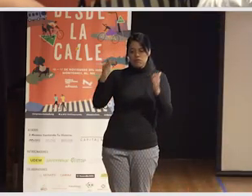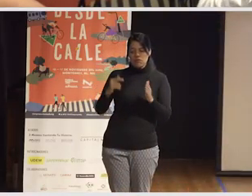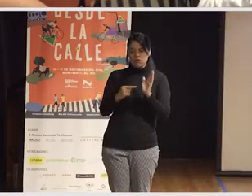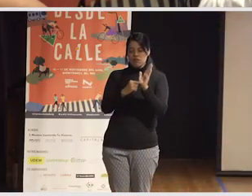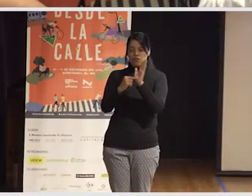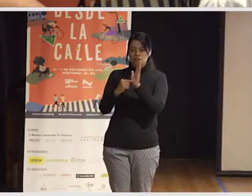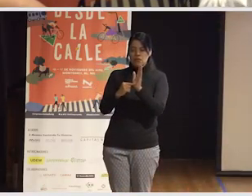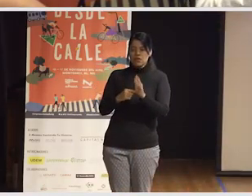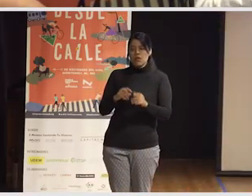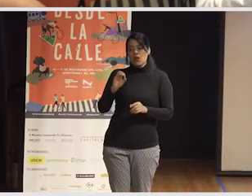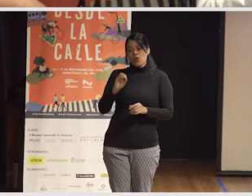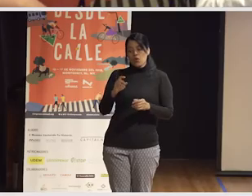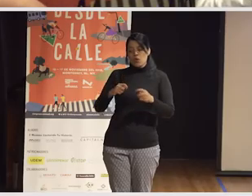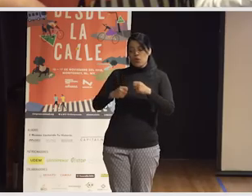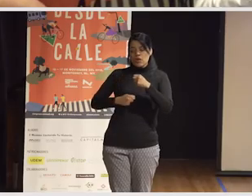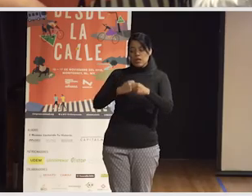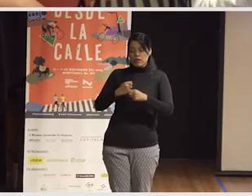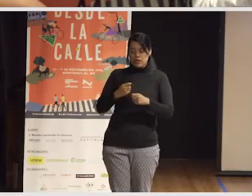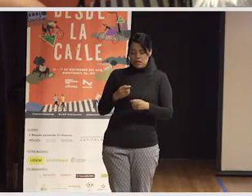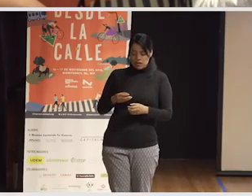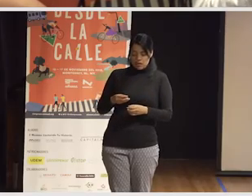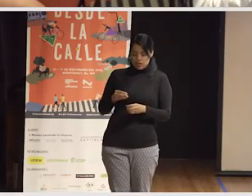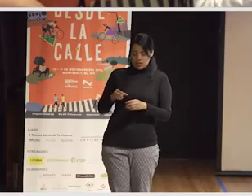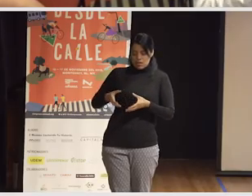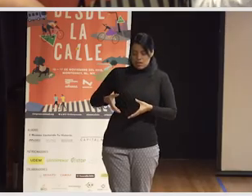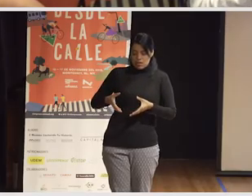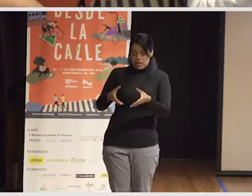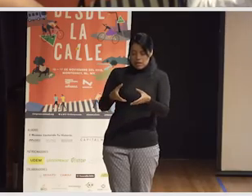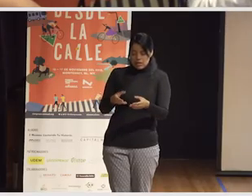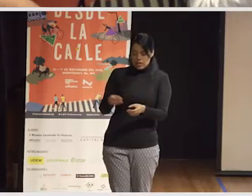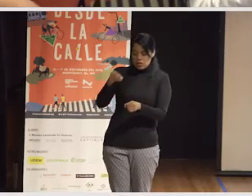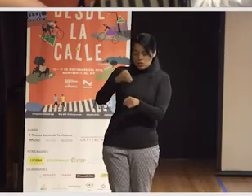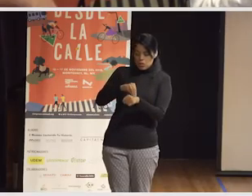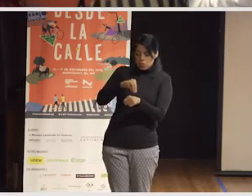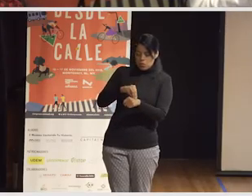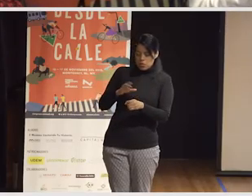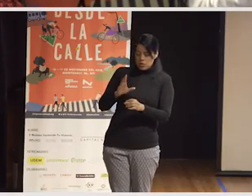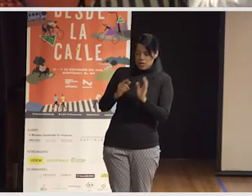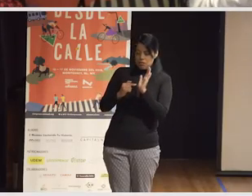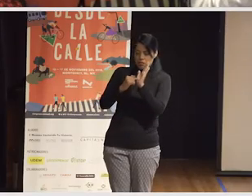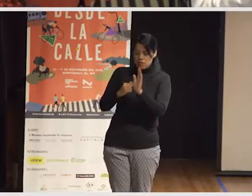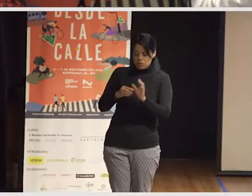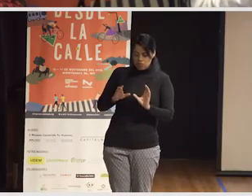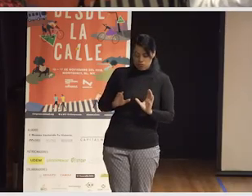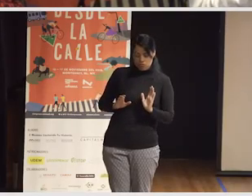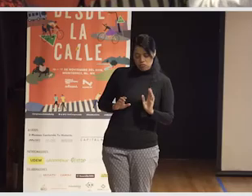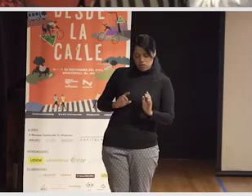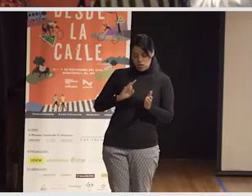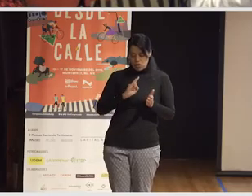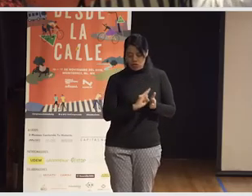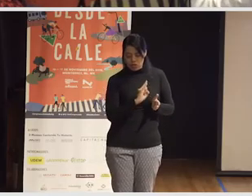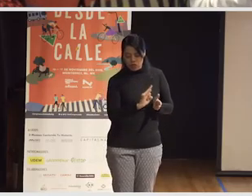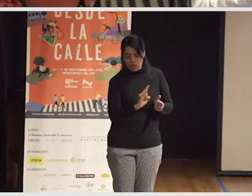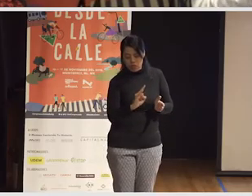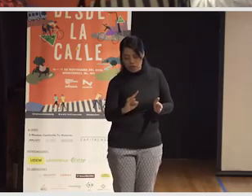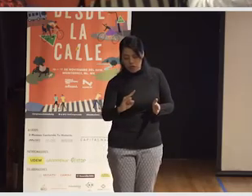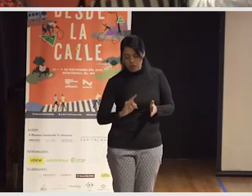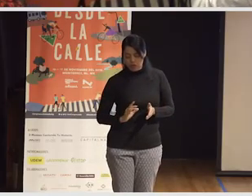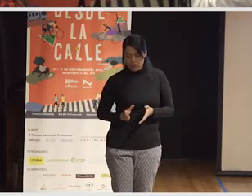también estaba bombardeando la vía pública con anuncios eso también nos ha permitido tener como una injerencia y acceder a algunos recursos